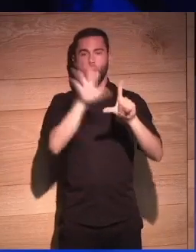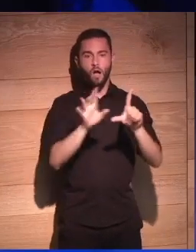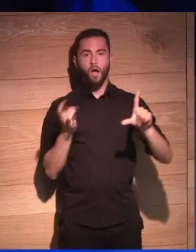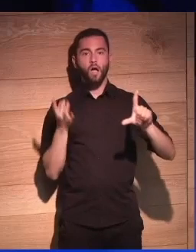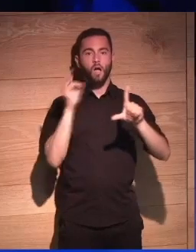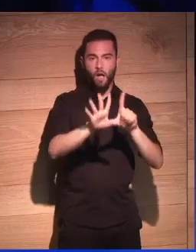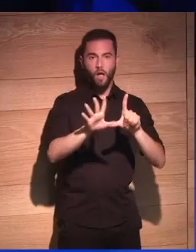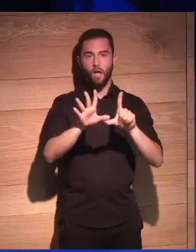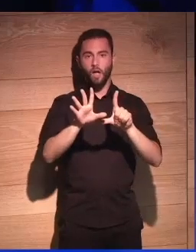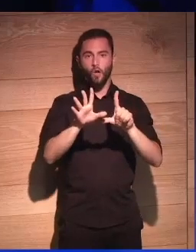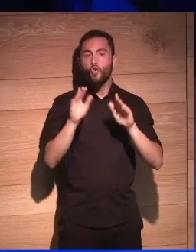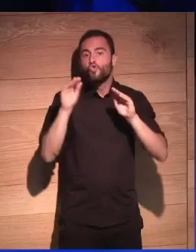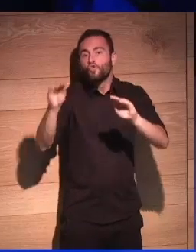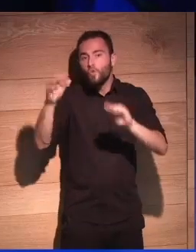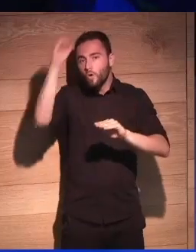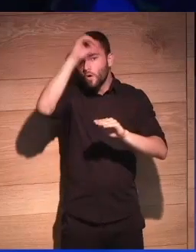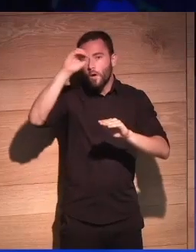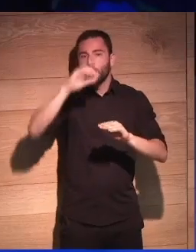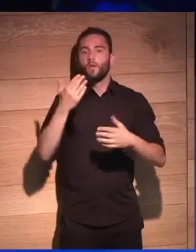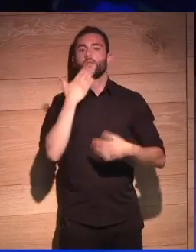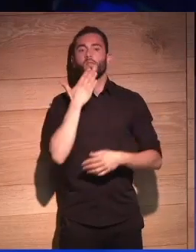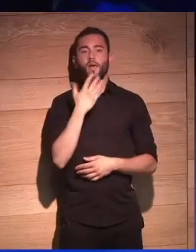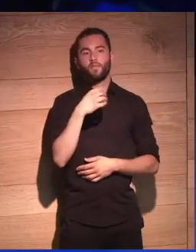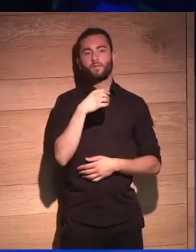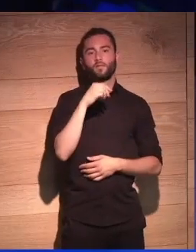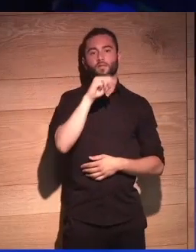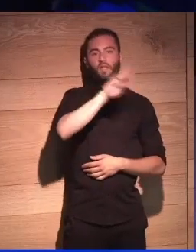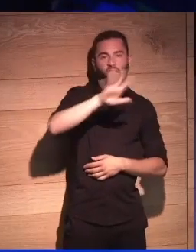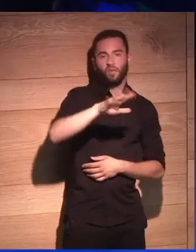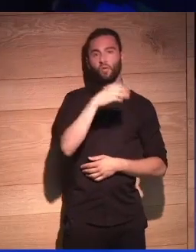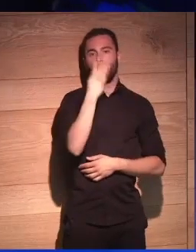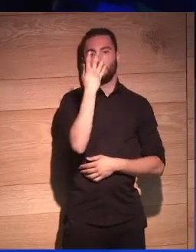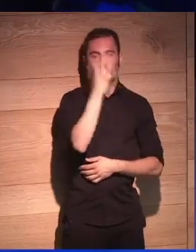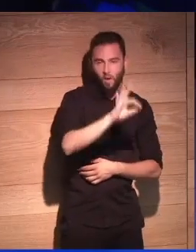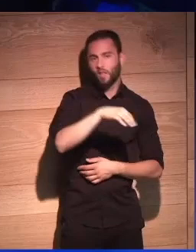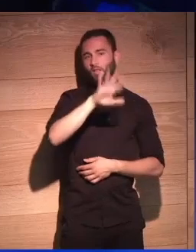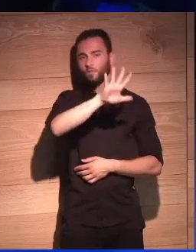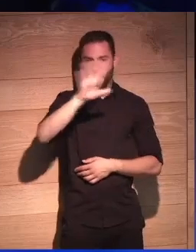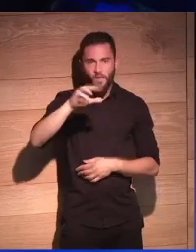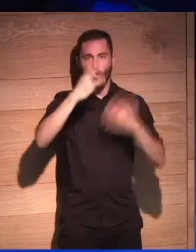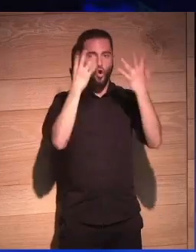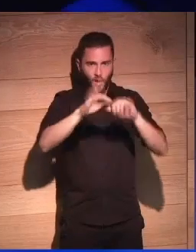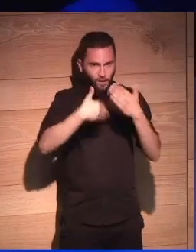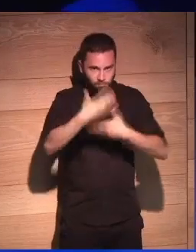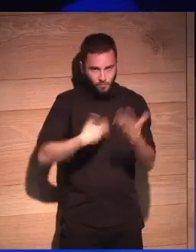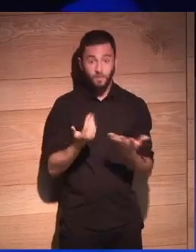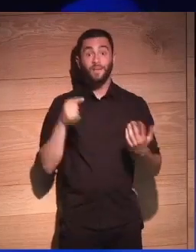su versión de tener 35, 45, 50, 80, 150. Y esas